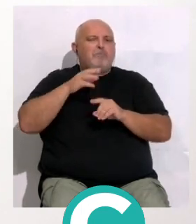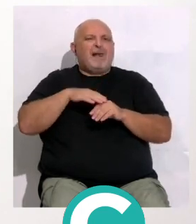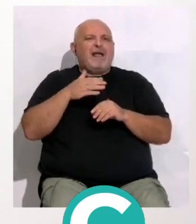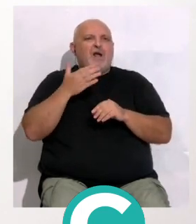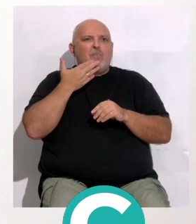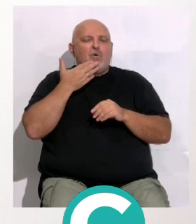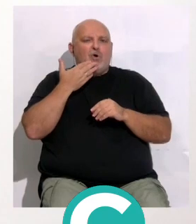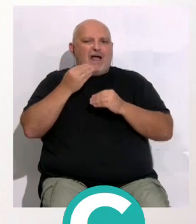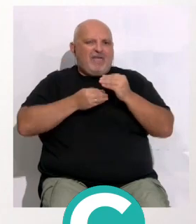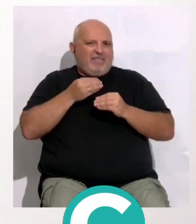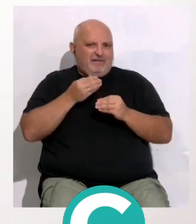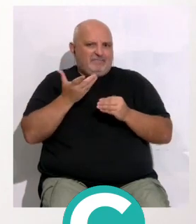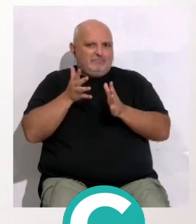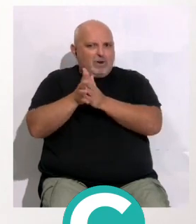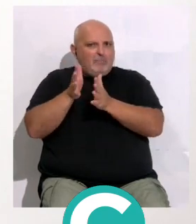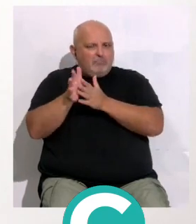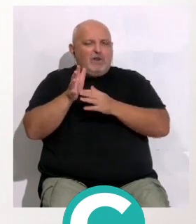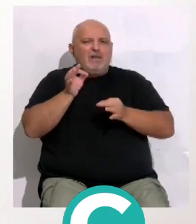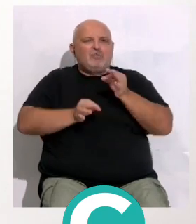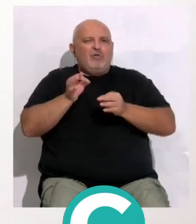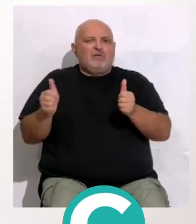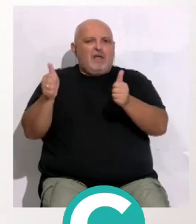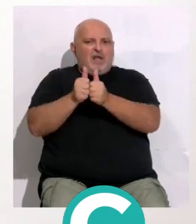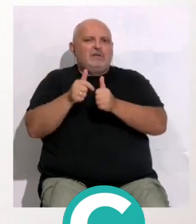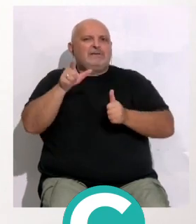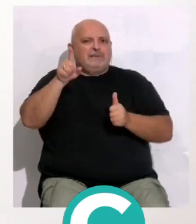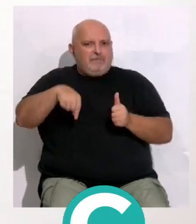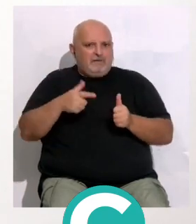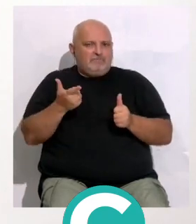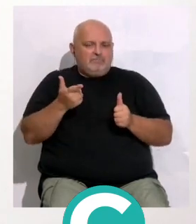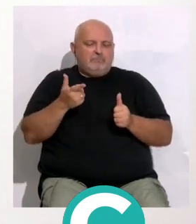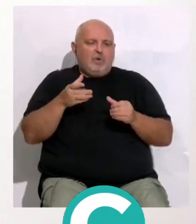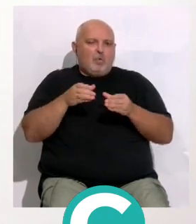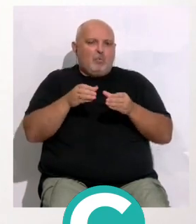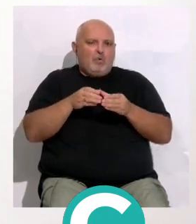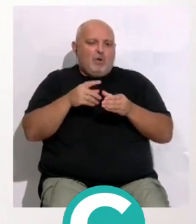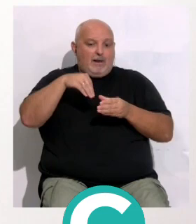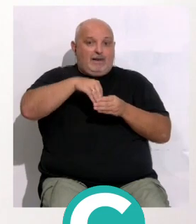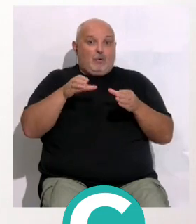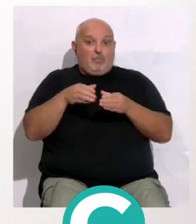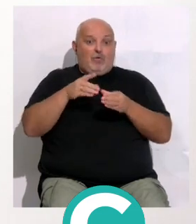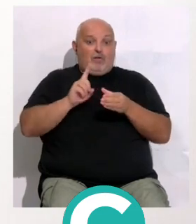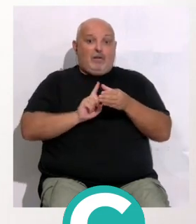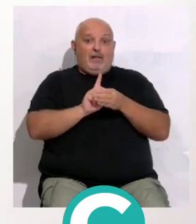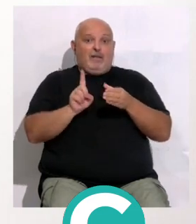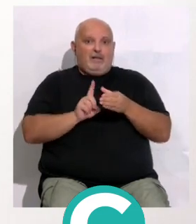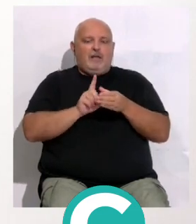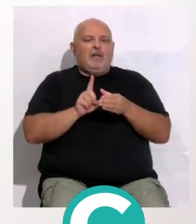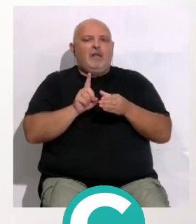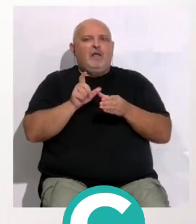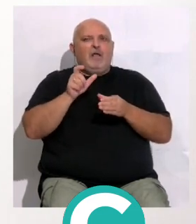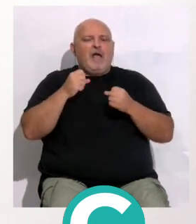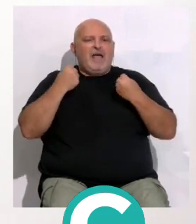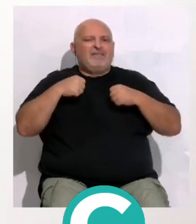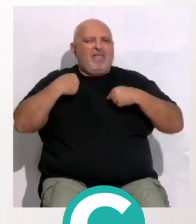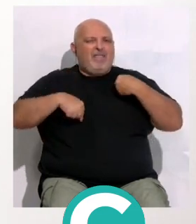cómo se debe hacer, y también con un nutricionista. Entonces tenemos esos diferentes grupos, incluso dentro de que se sabe que la actividad física